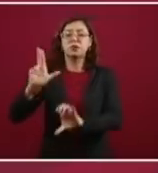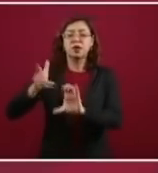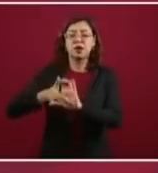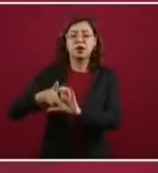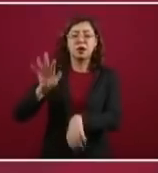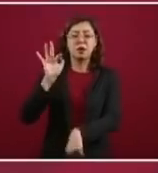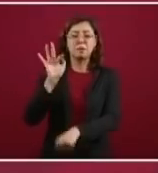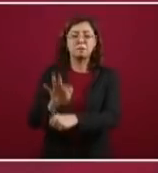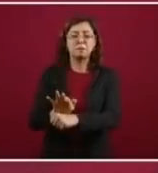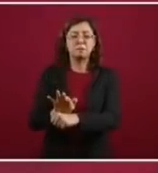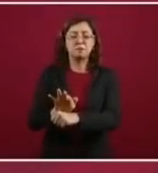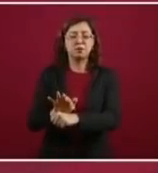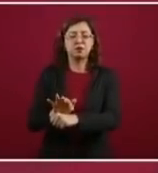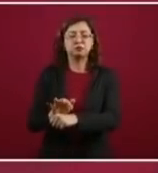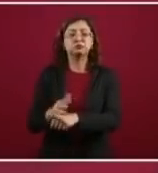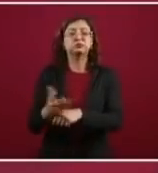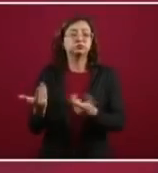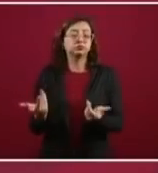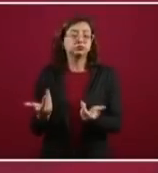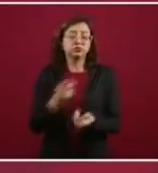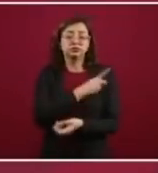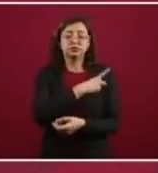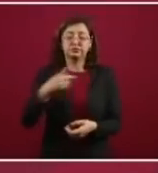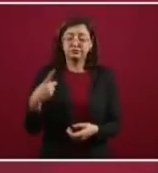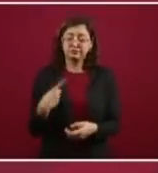y nos apegamos